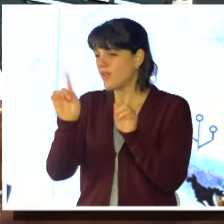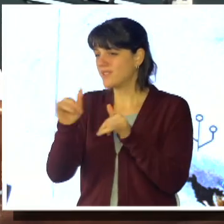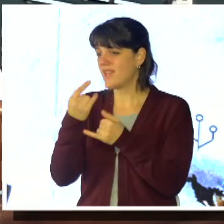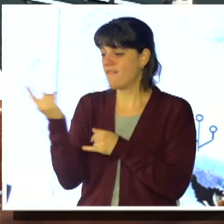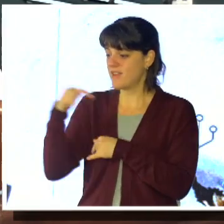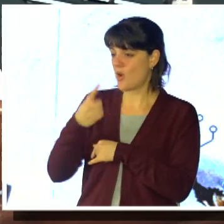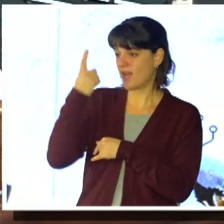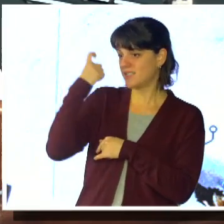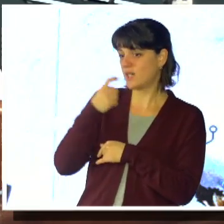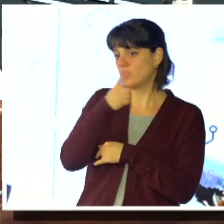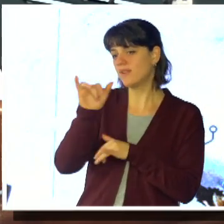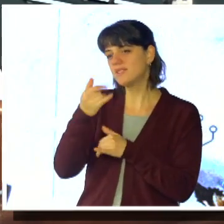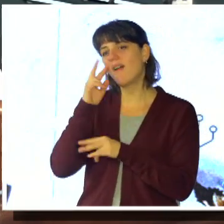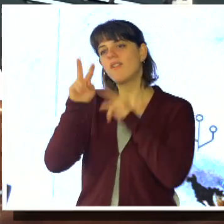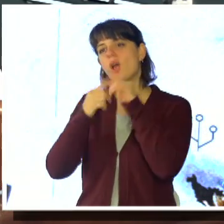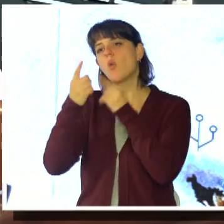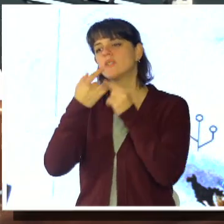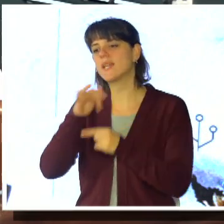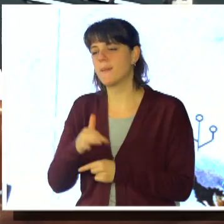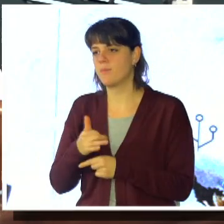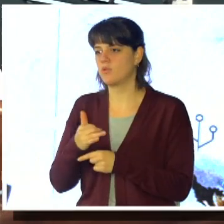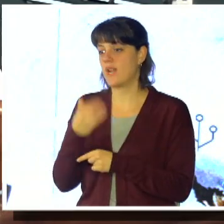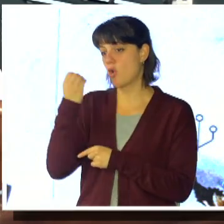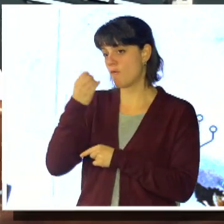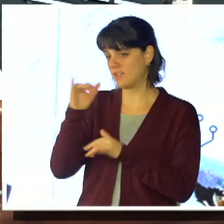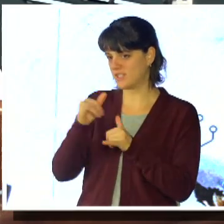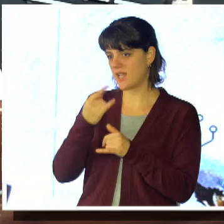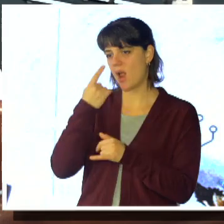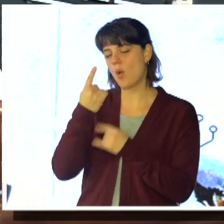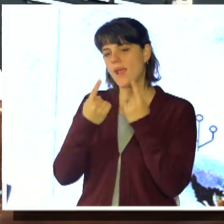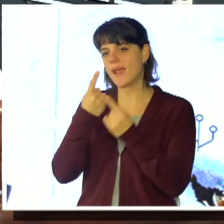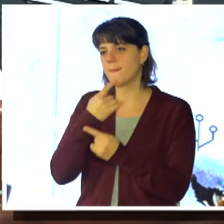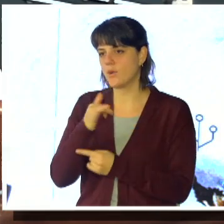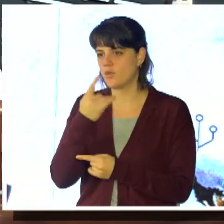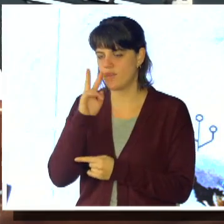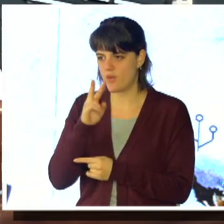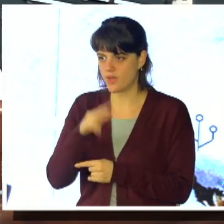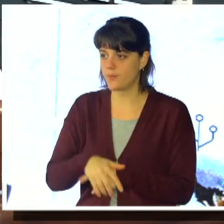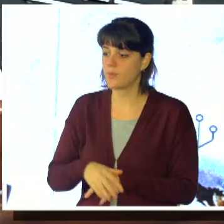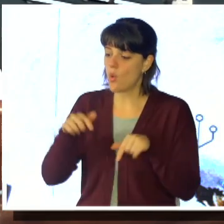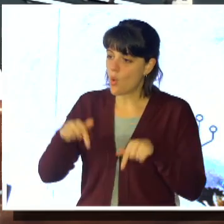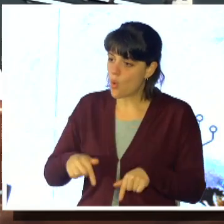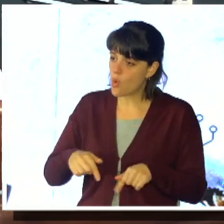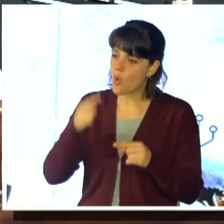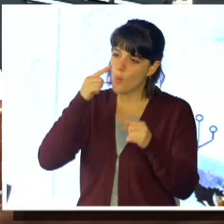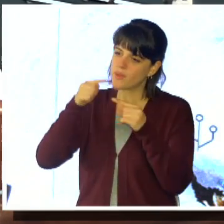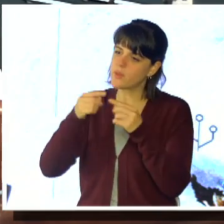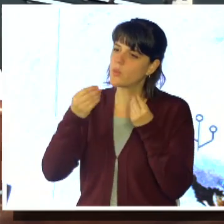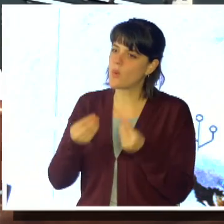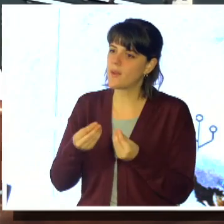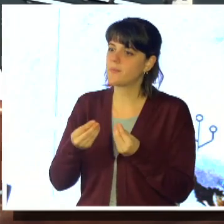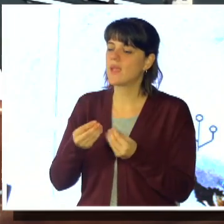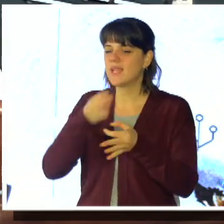algunos ejemplos a través de las conferencias de algunos de los compañeros. En el día de hoy, la idea es profundizar en todas las